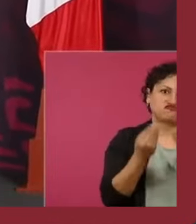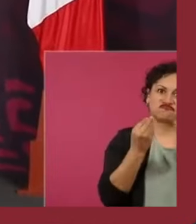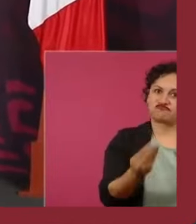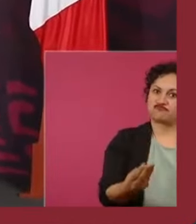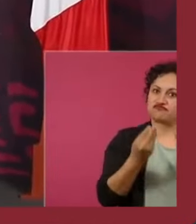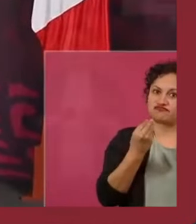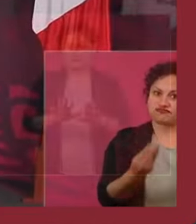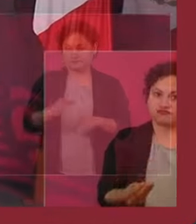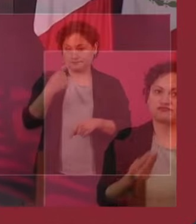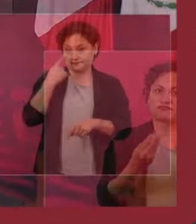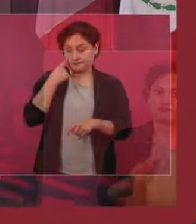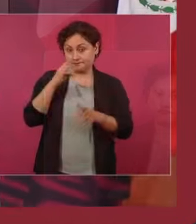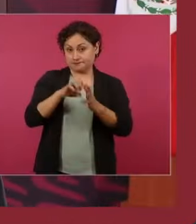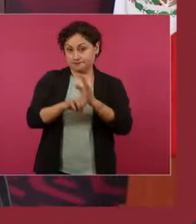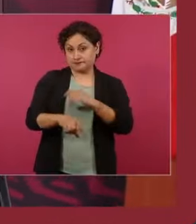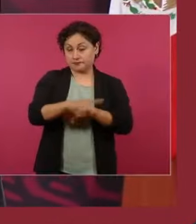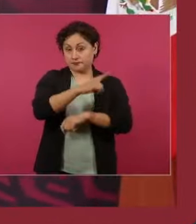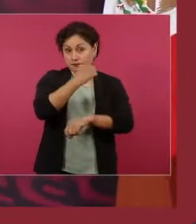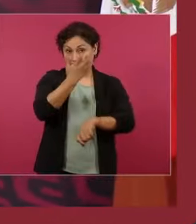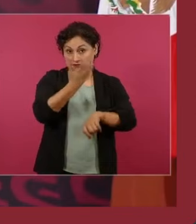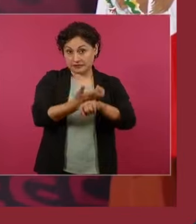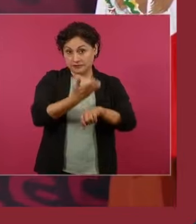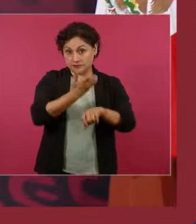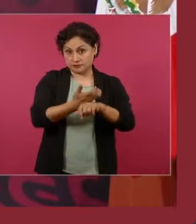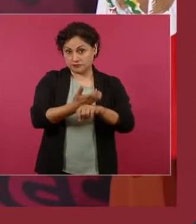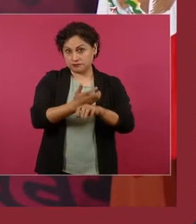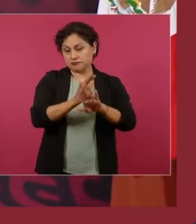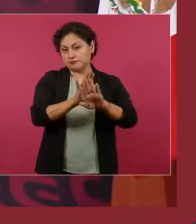destruyendo nuestro territorio. Con todo respeto,